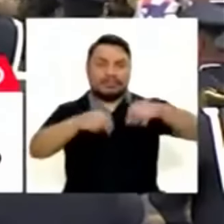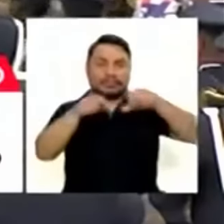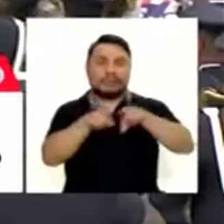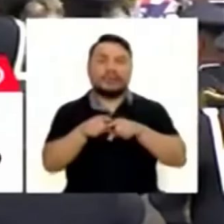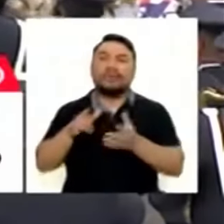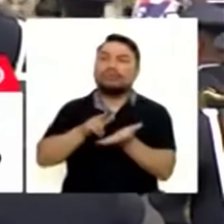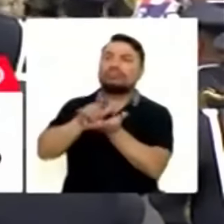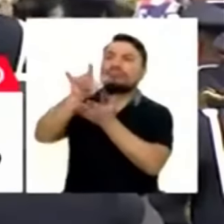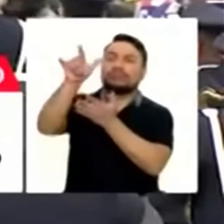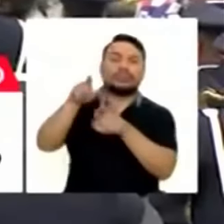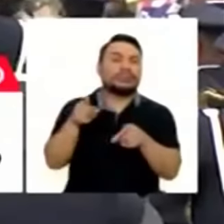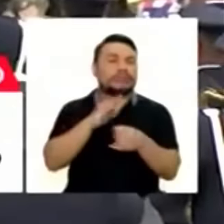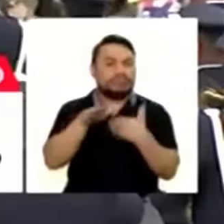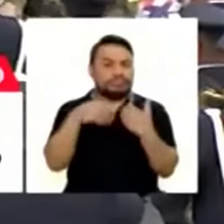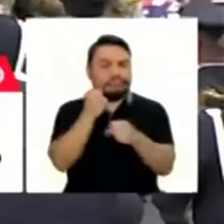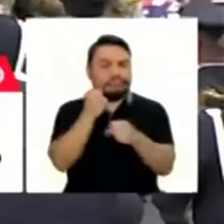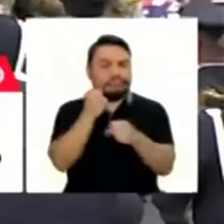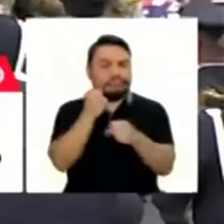las operaciones de aplicación del poder aéreo.